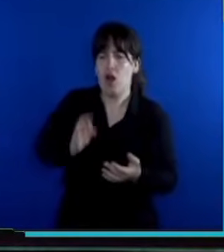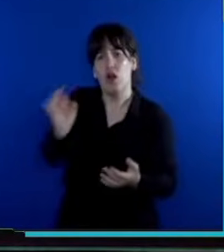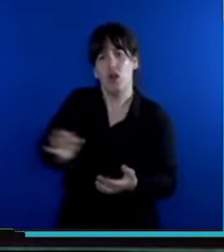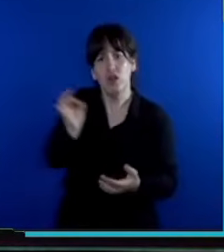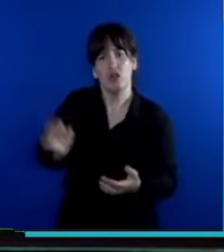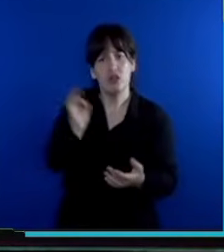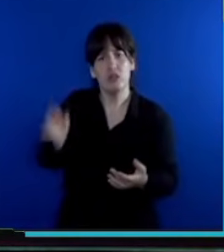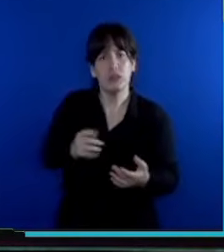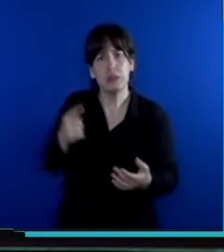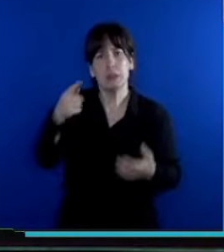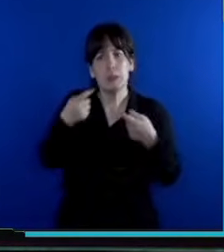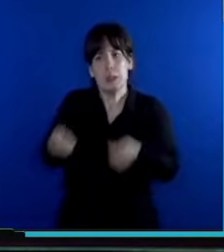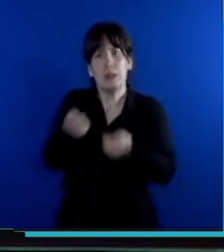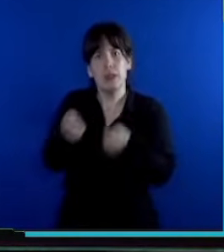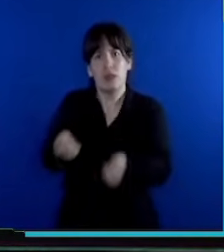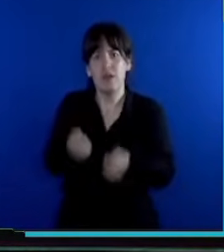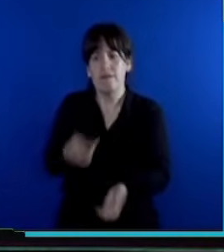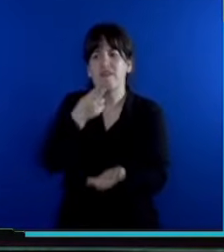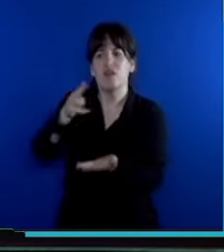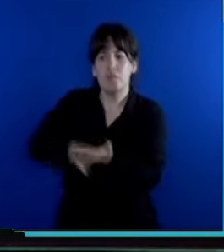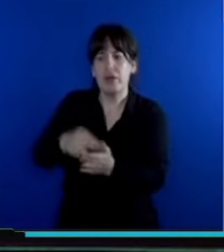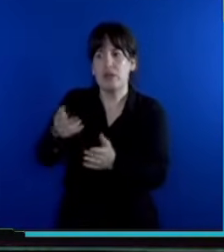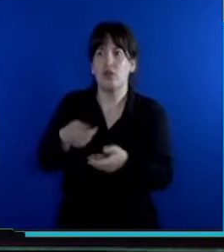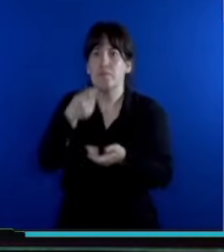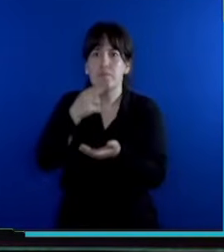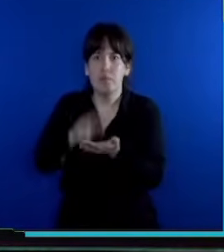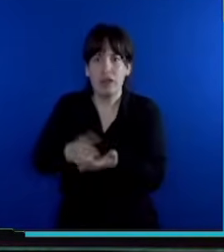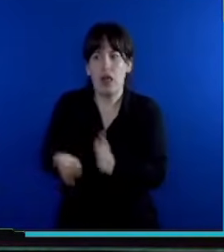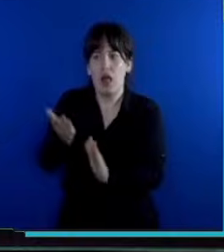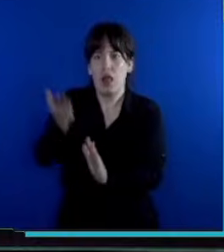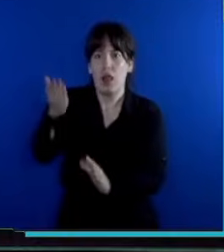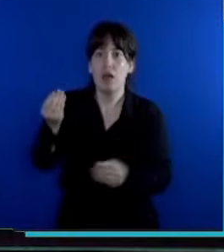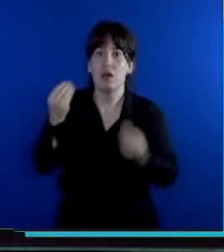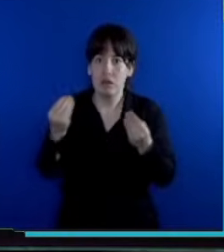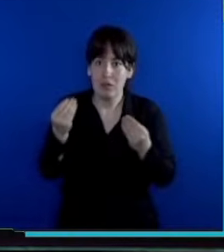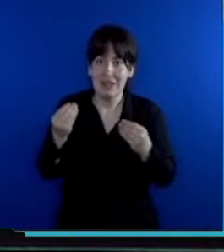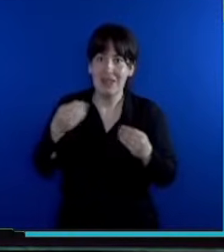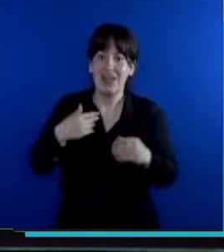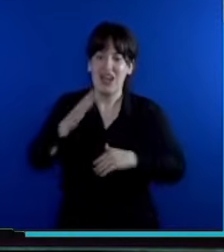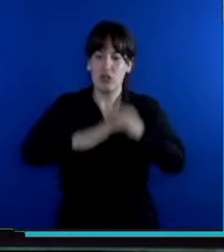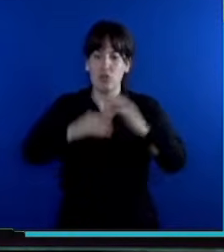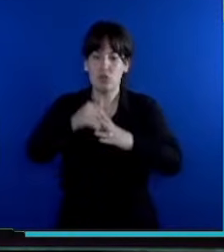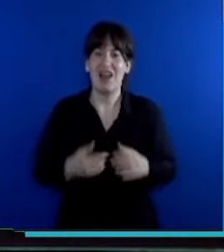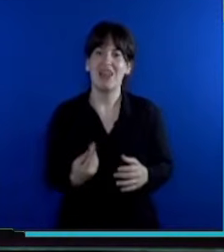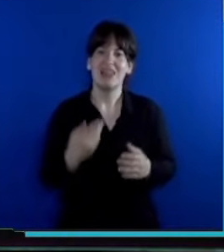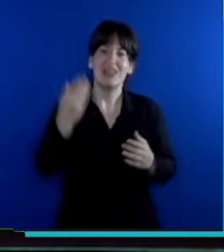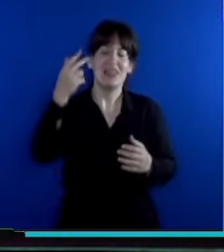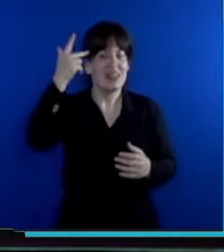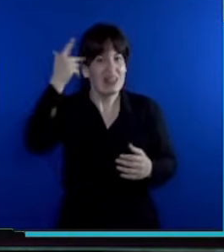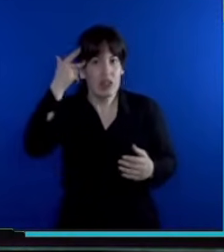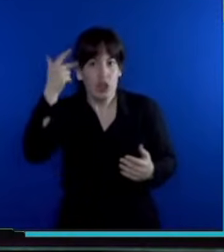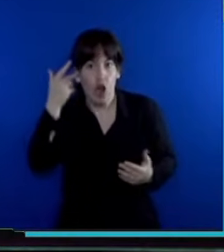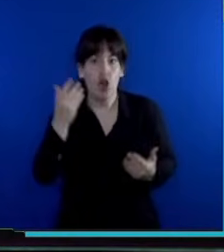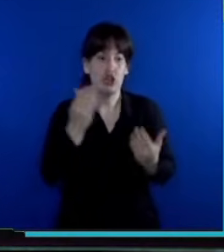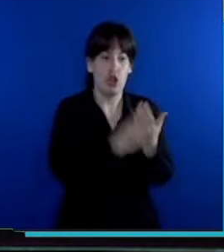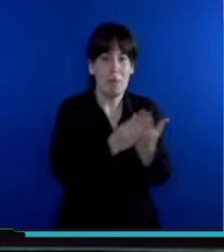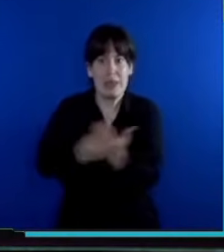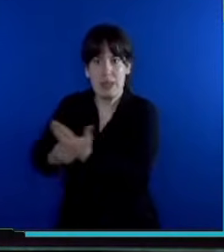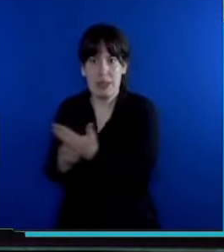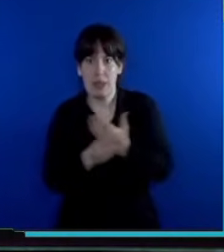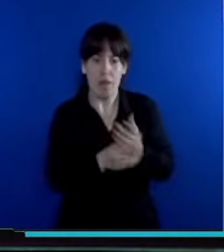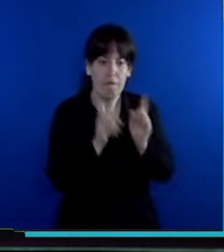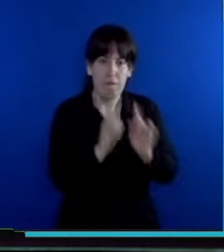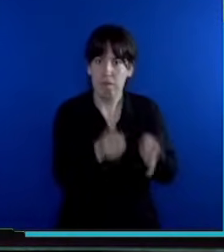con impuestos confiscatorios para mantener una estructura de 18 ministerios. En el presupuesto de Kicillof